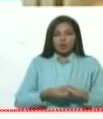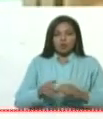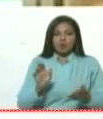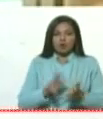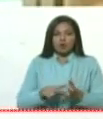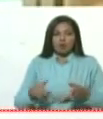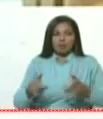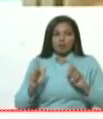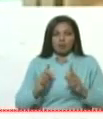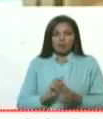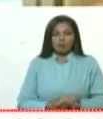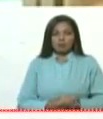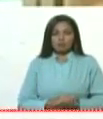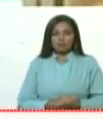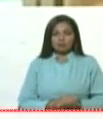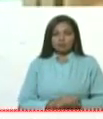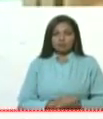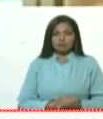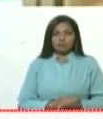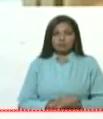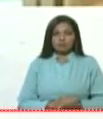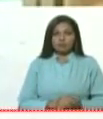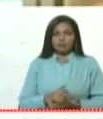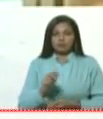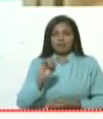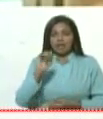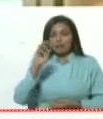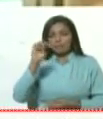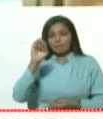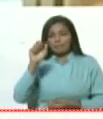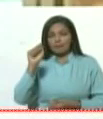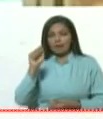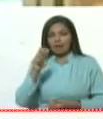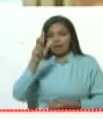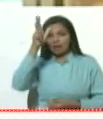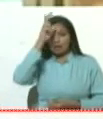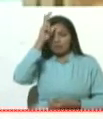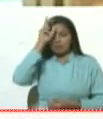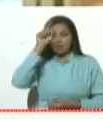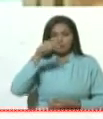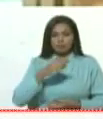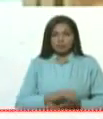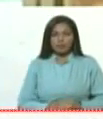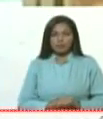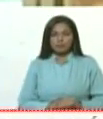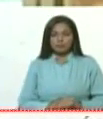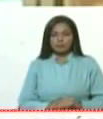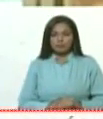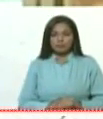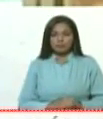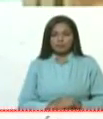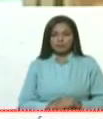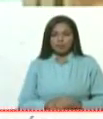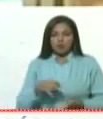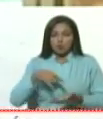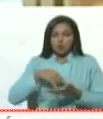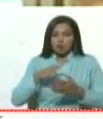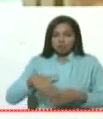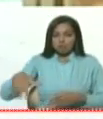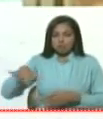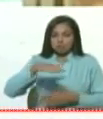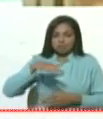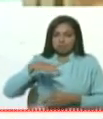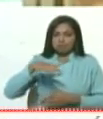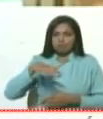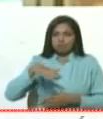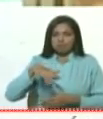aprobado. Taima Taima, en Falcón, aprobado. Campo de Carabobo, dentro